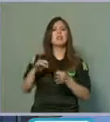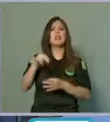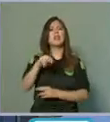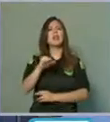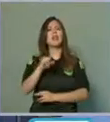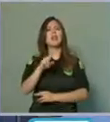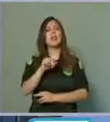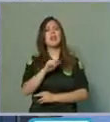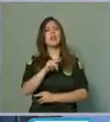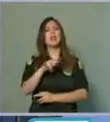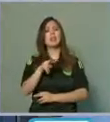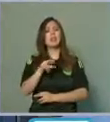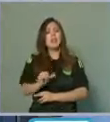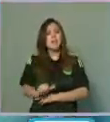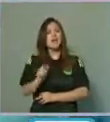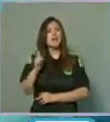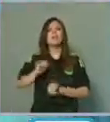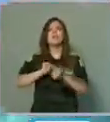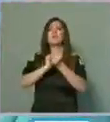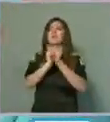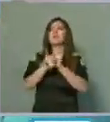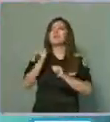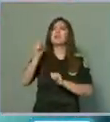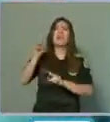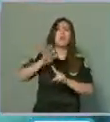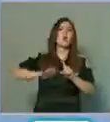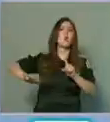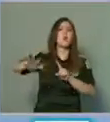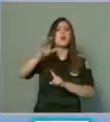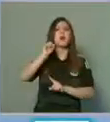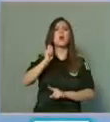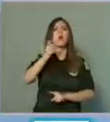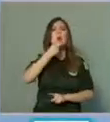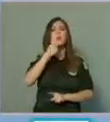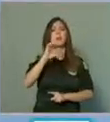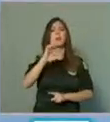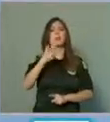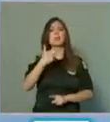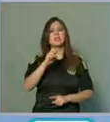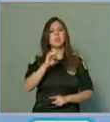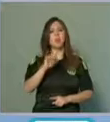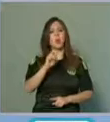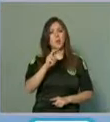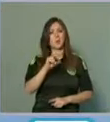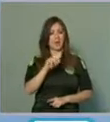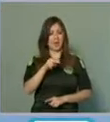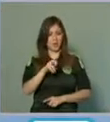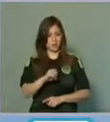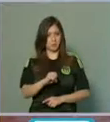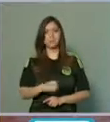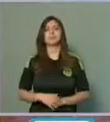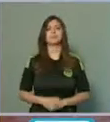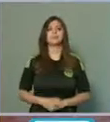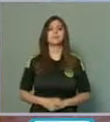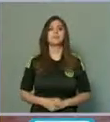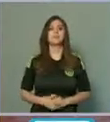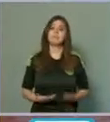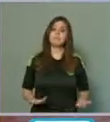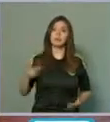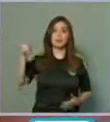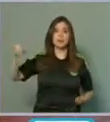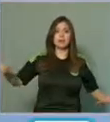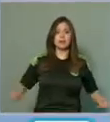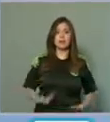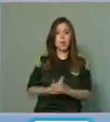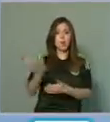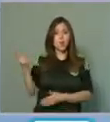mucho acerca de esto del universo chejoviano. Muy bien. Bueno, Chejov nace en Rusia, obviamente, en una